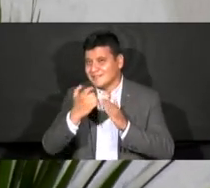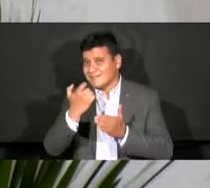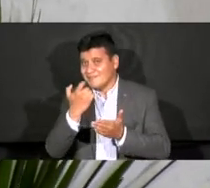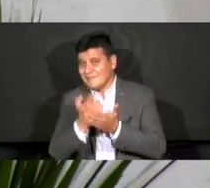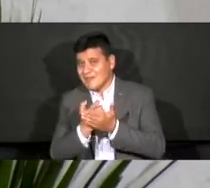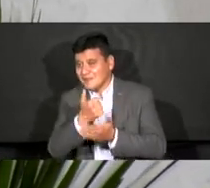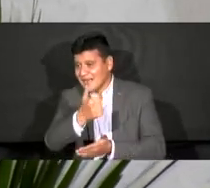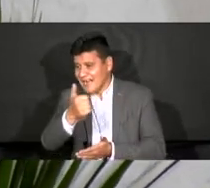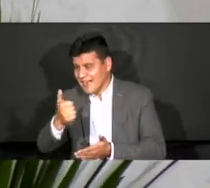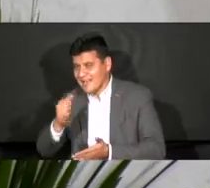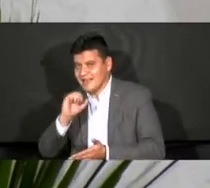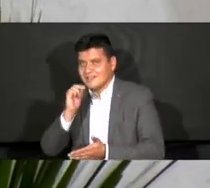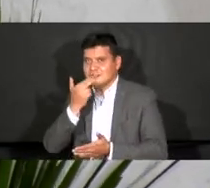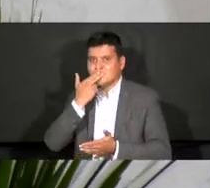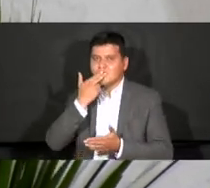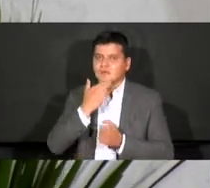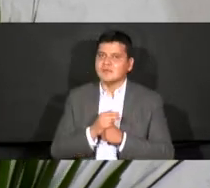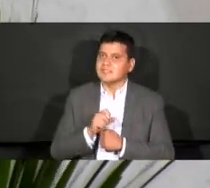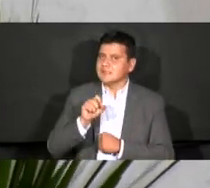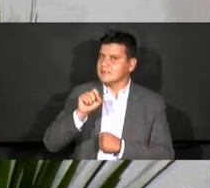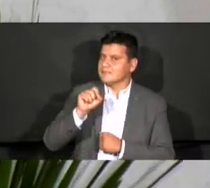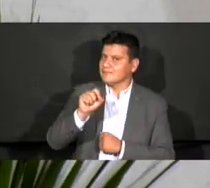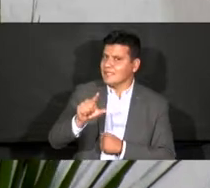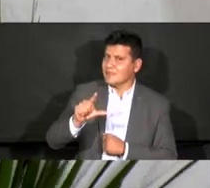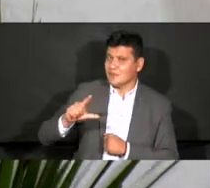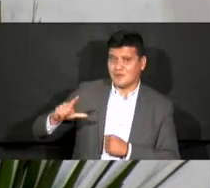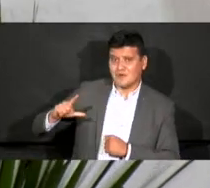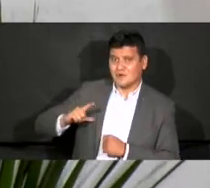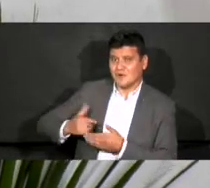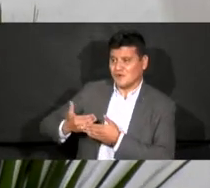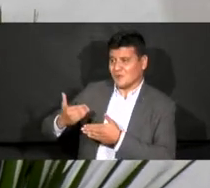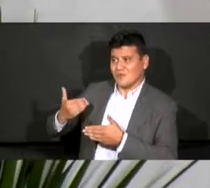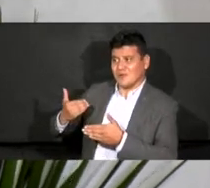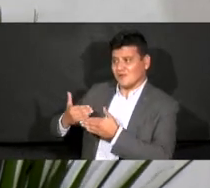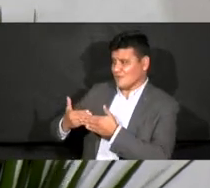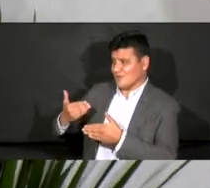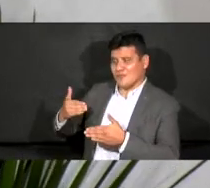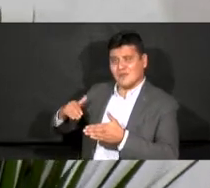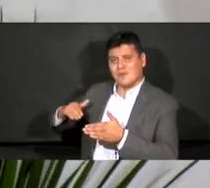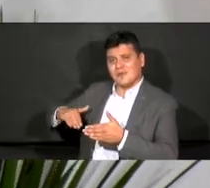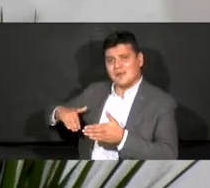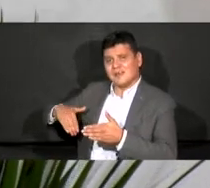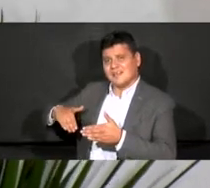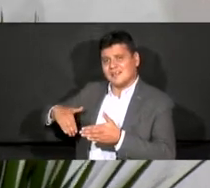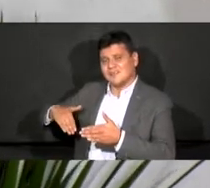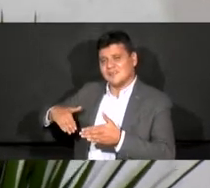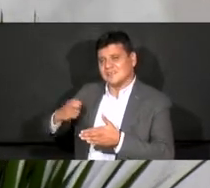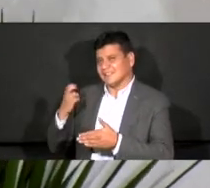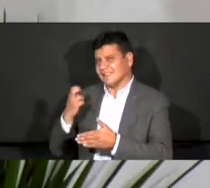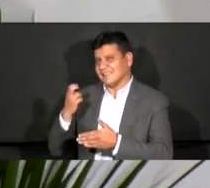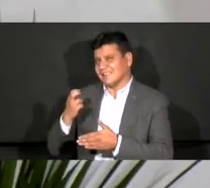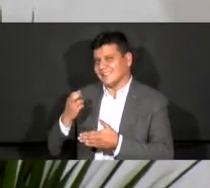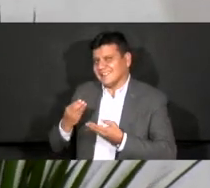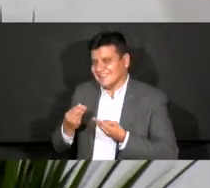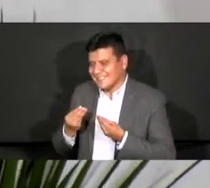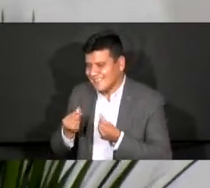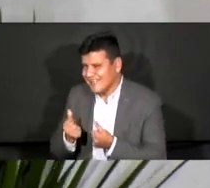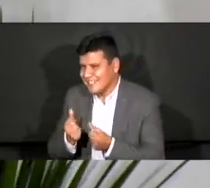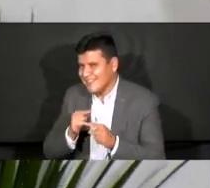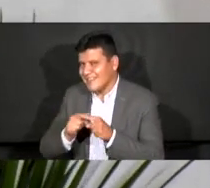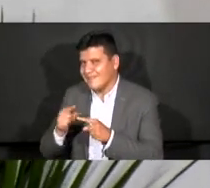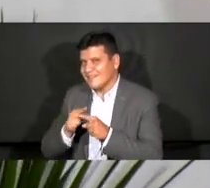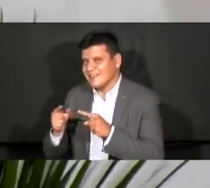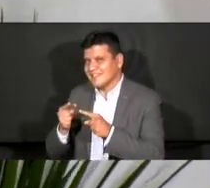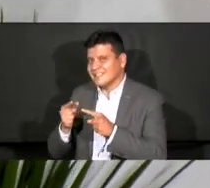las participaciones federales, gastándose indebidamente 1.800 millones de pesos que correspondían a